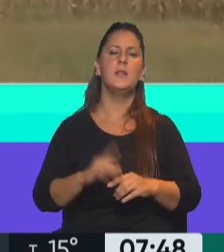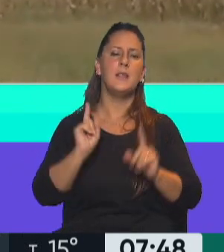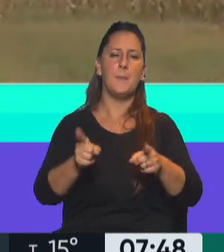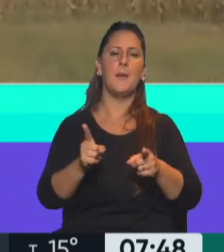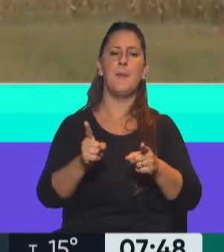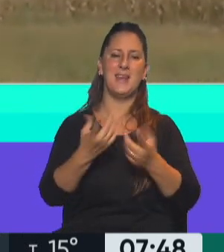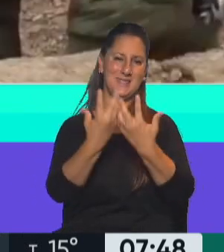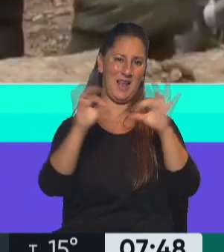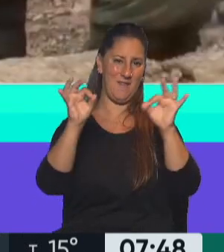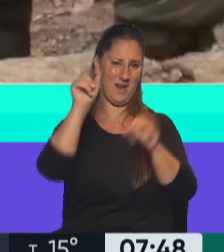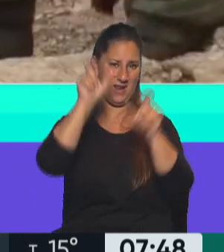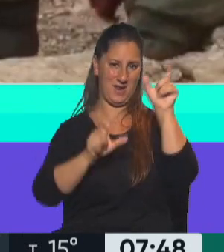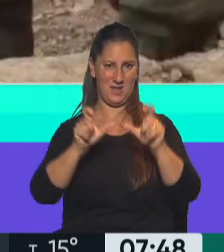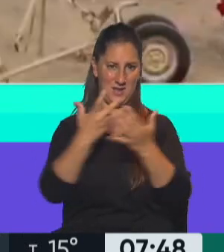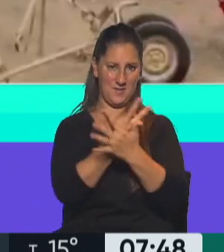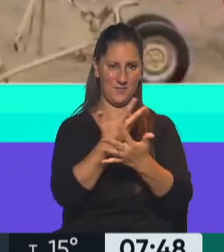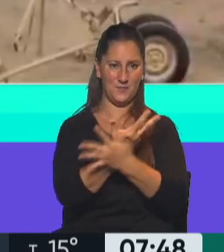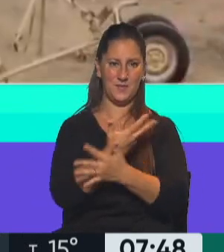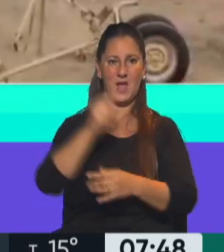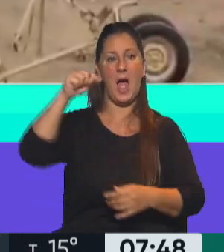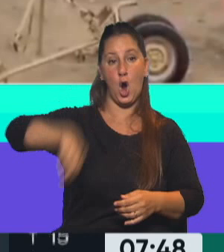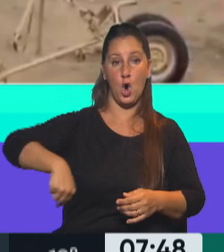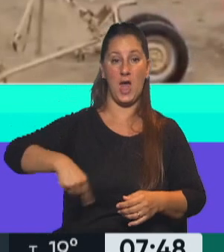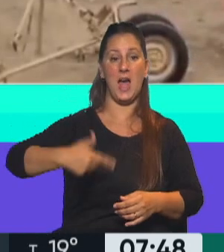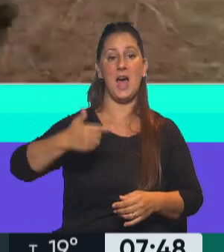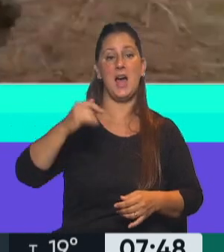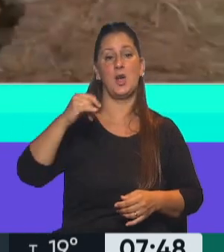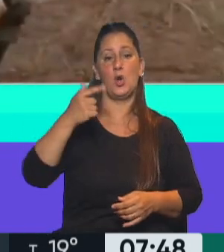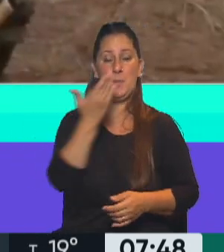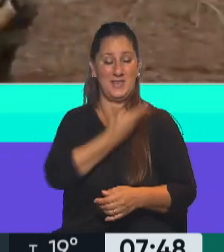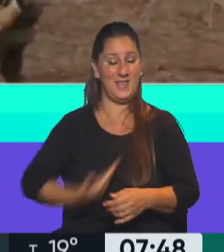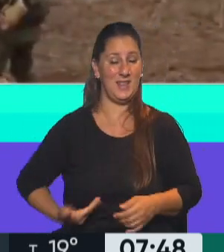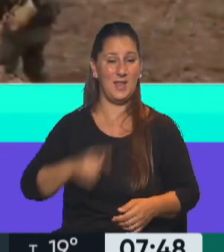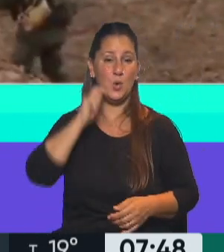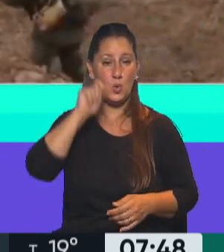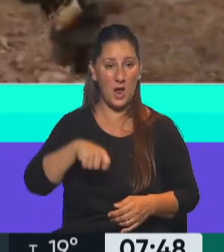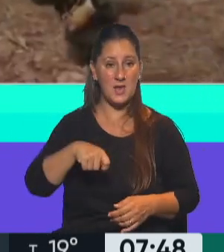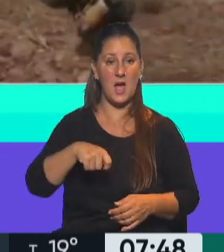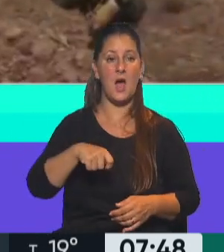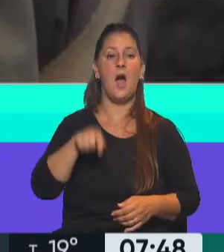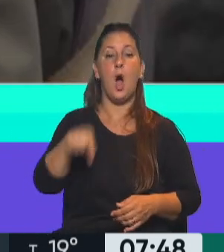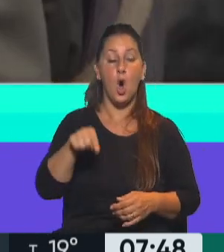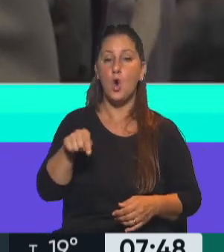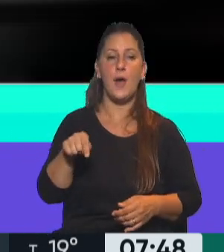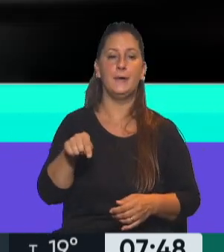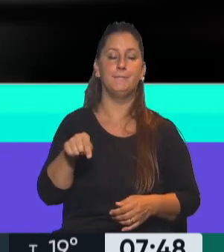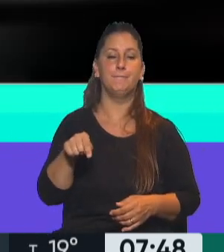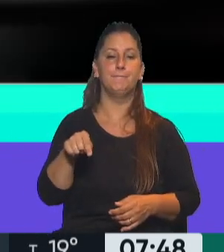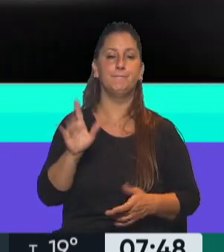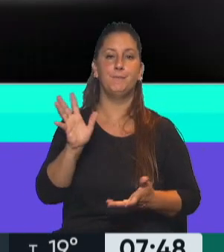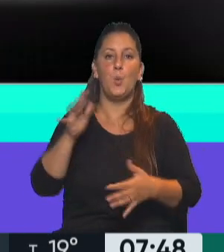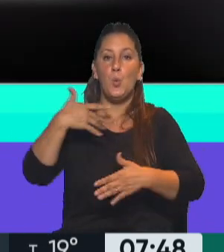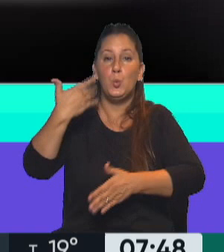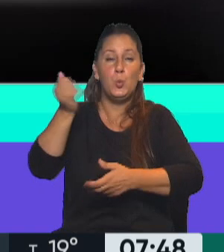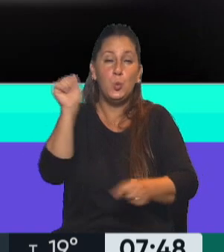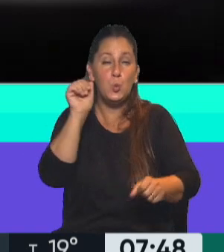evitar las víctimas. Y lo que pasa ahora con Zelensky, y esto vamos a ver lamentablemente, no está deteniendo la